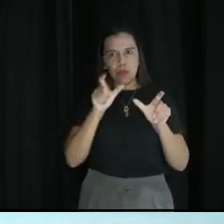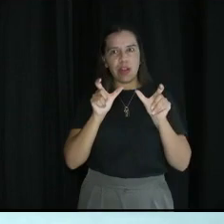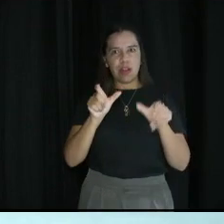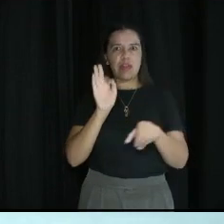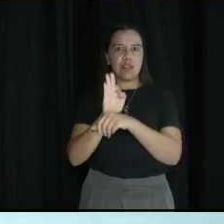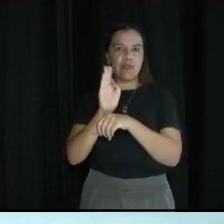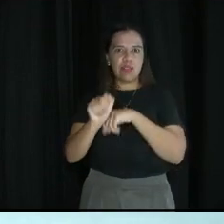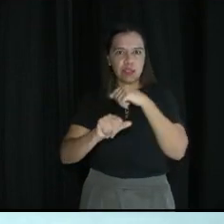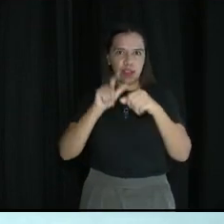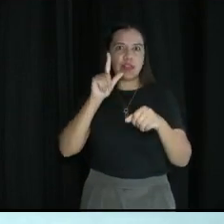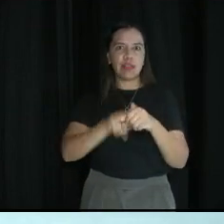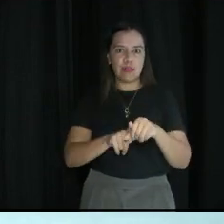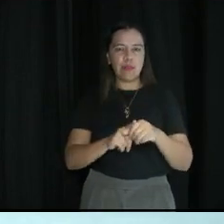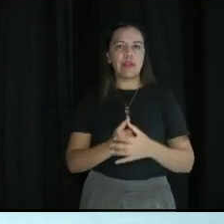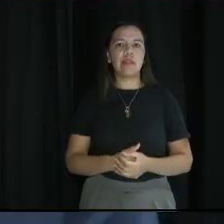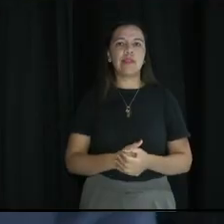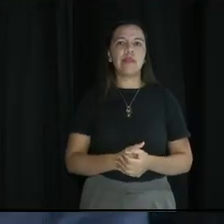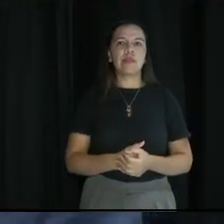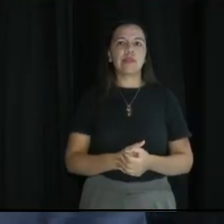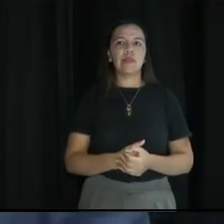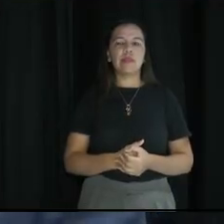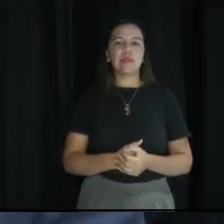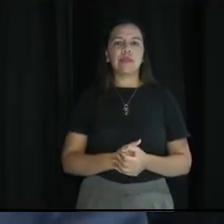y el delito de equiparación excluyentes.